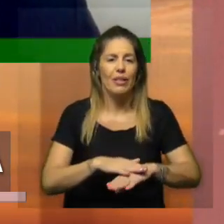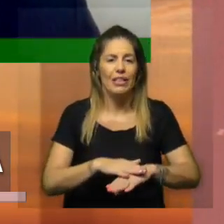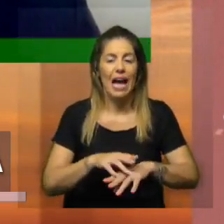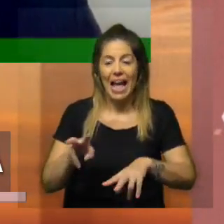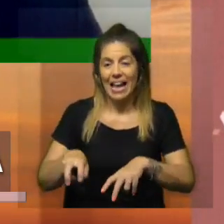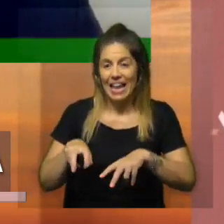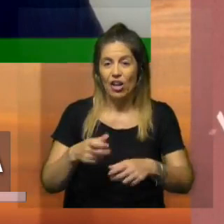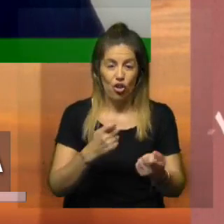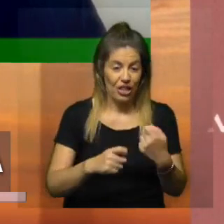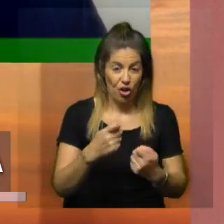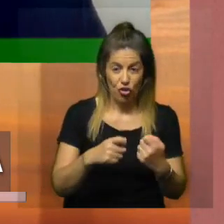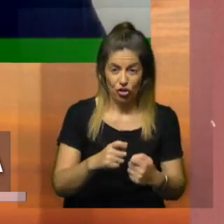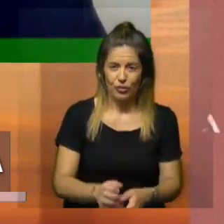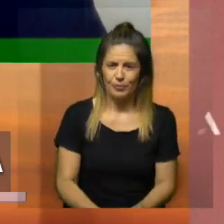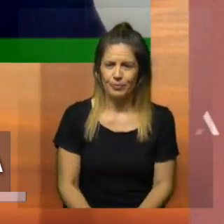¿no?